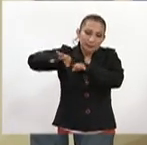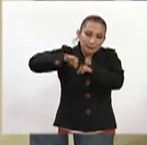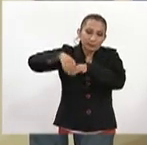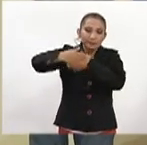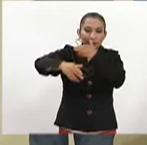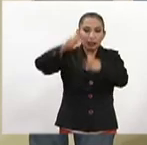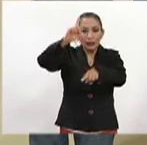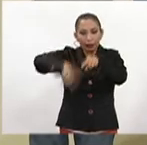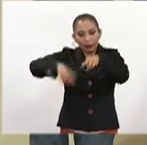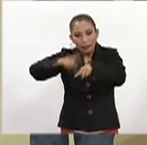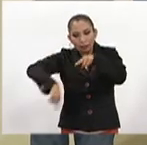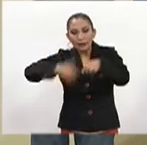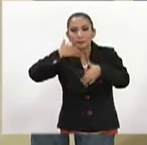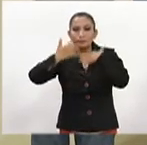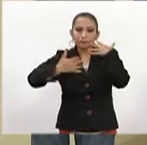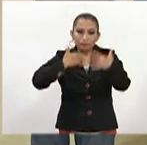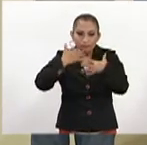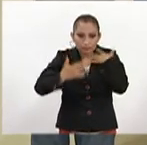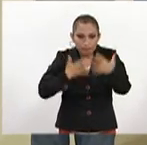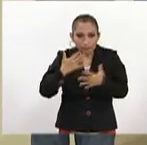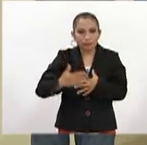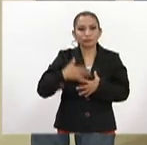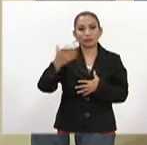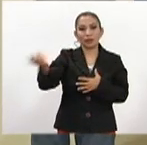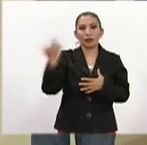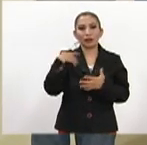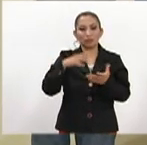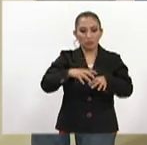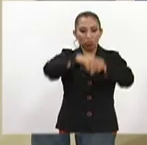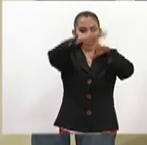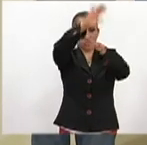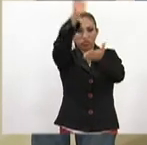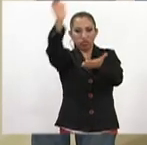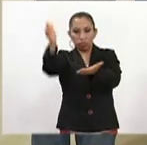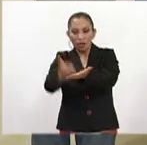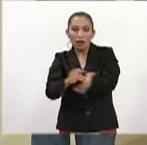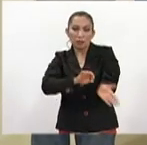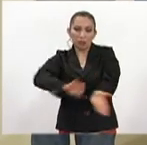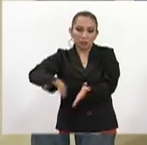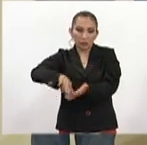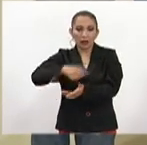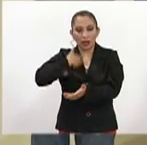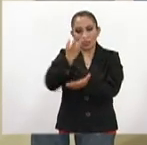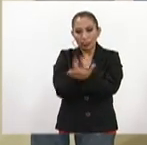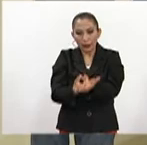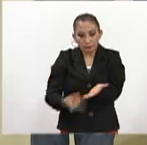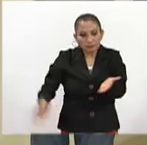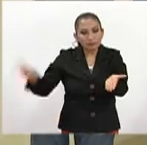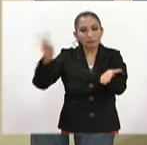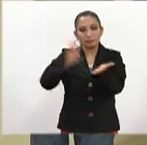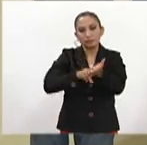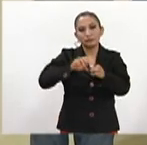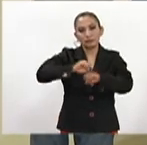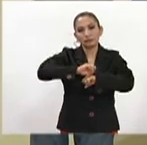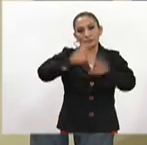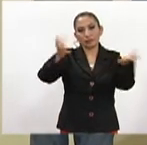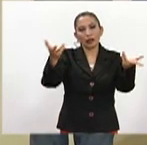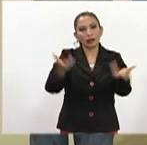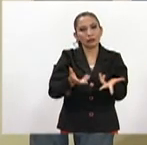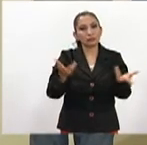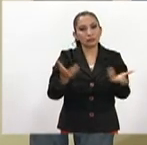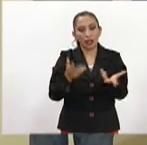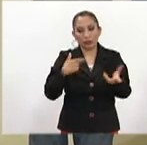de retiro de escombro, de retiro de cascajo y estaremos pues redoblando y obviamente haciendo